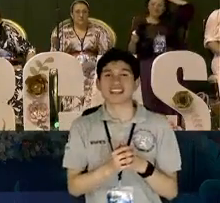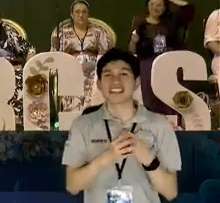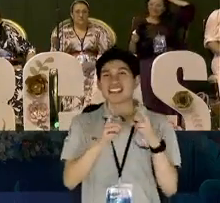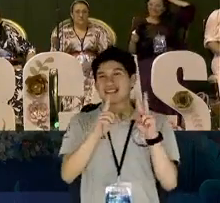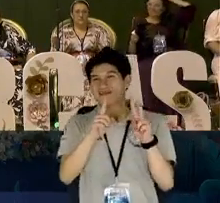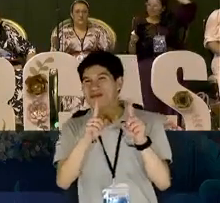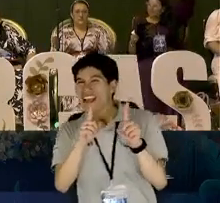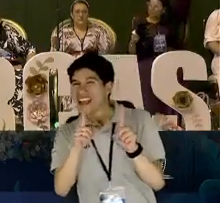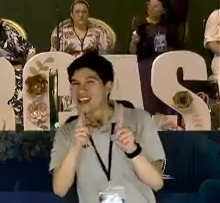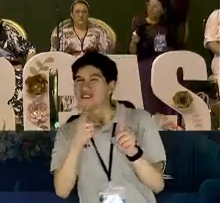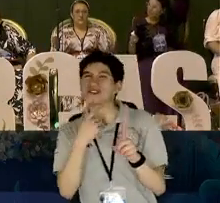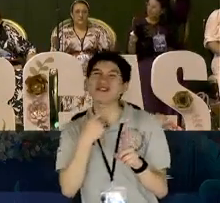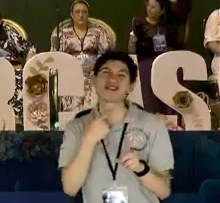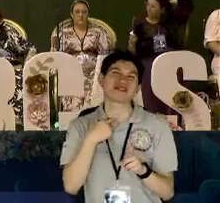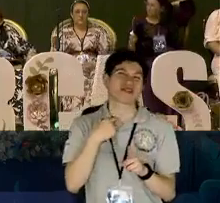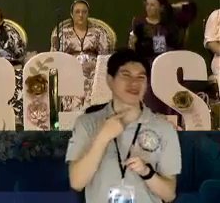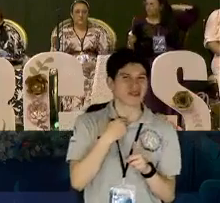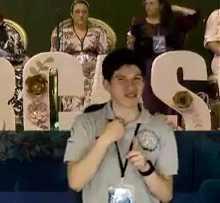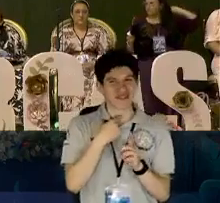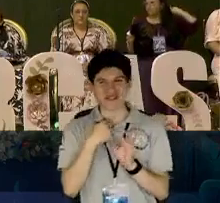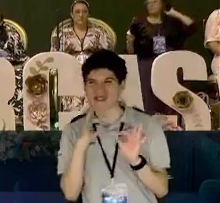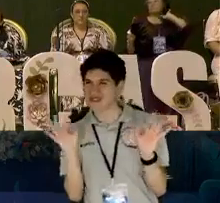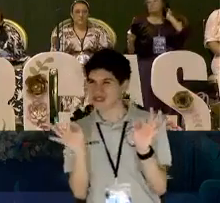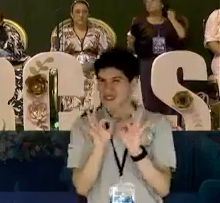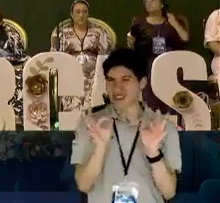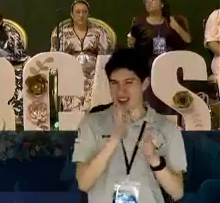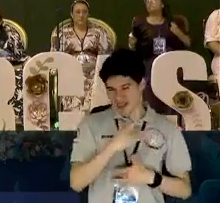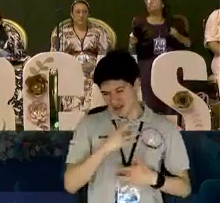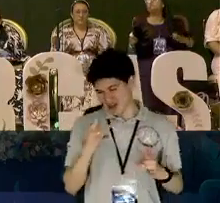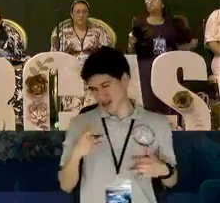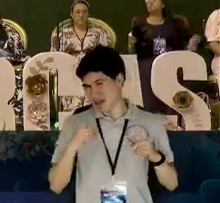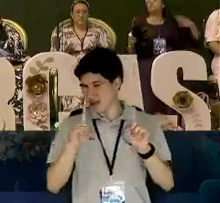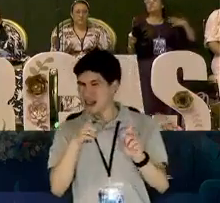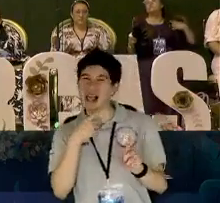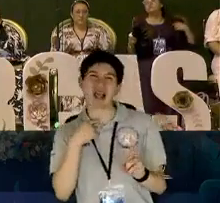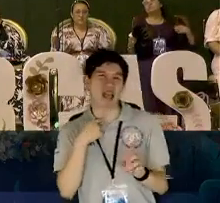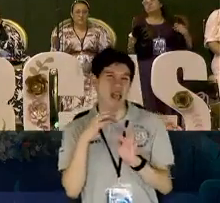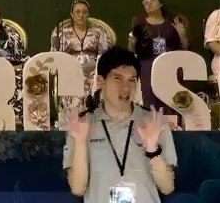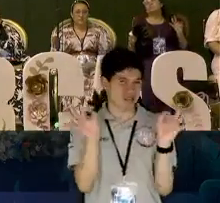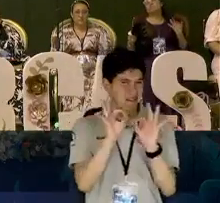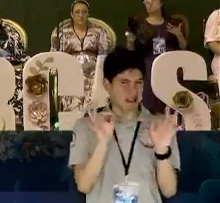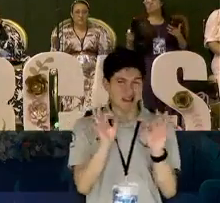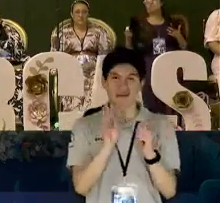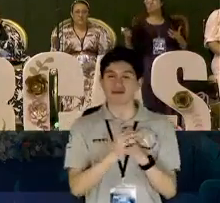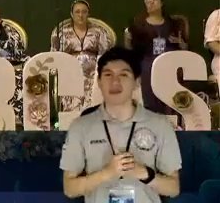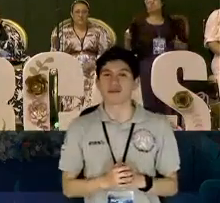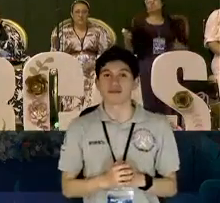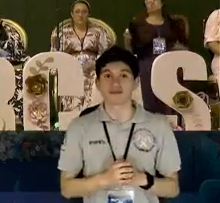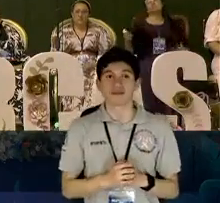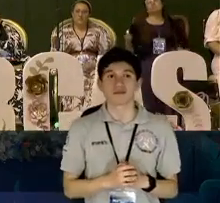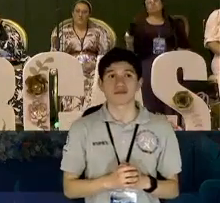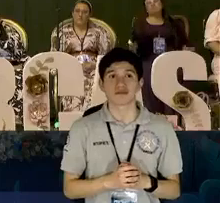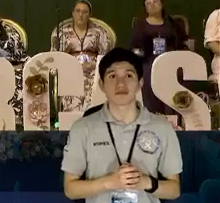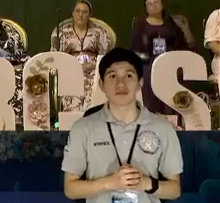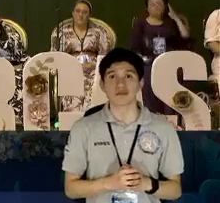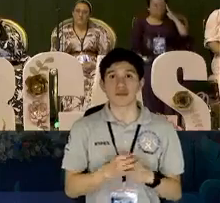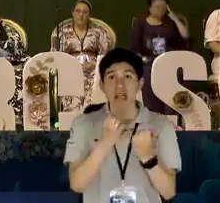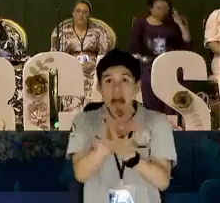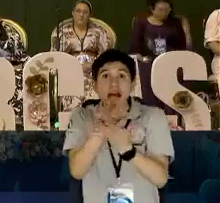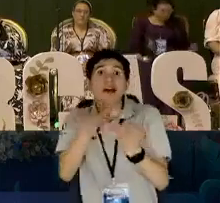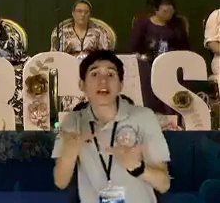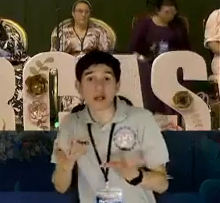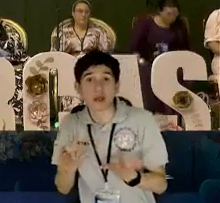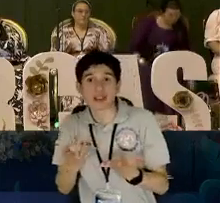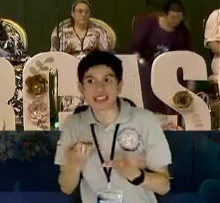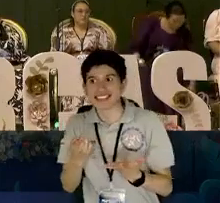agradable. Es bueno y sano, pero no es agradable, ¿cierto? Y hay cosas que son agradables, pero que no